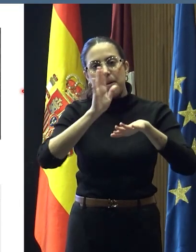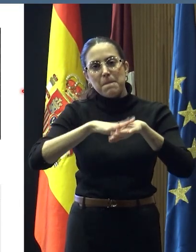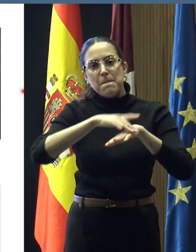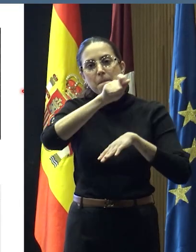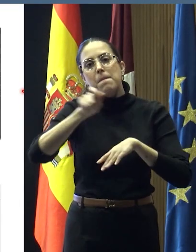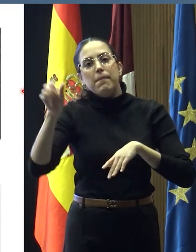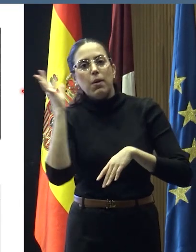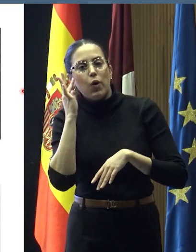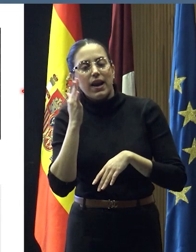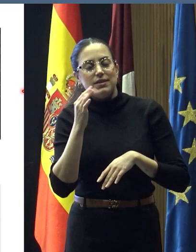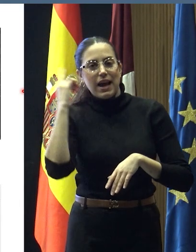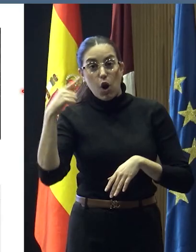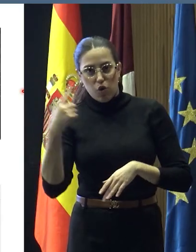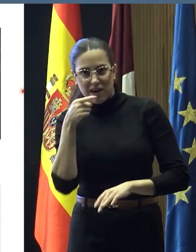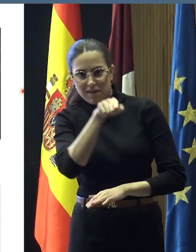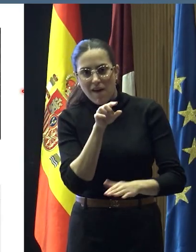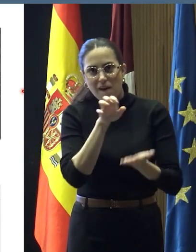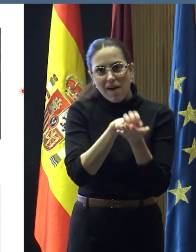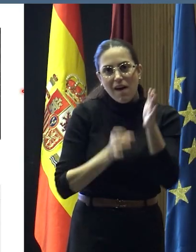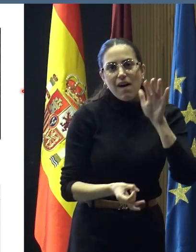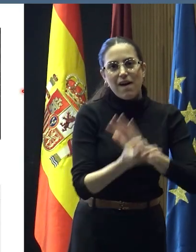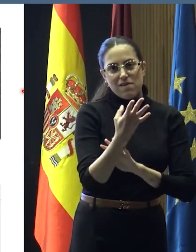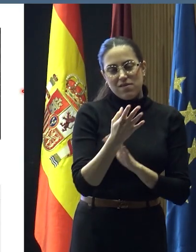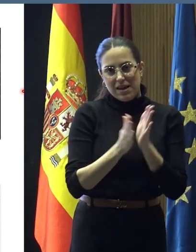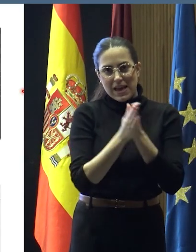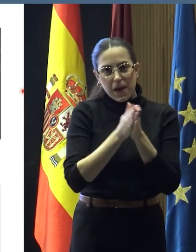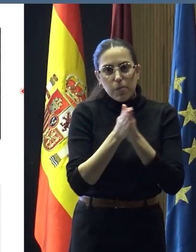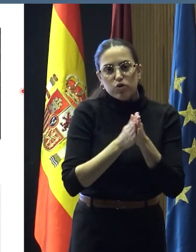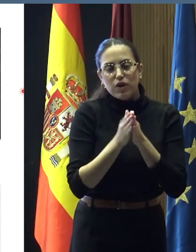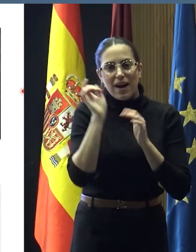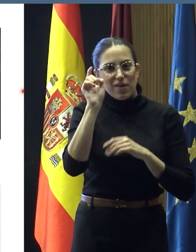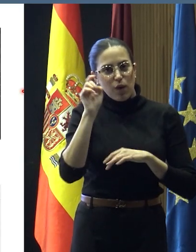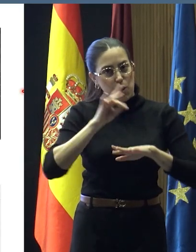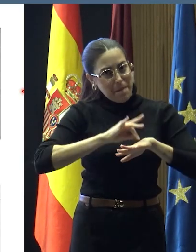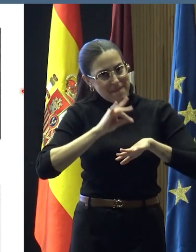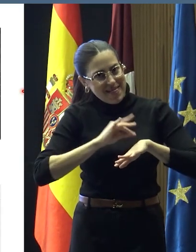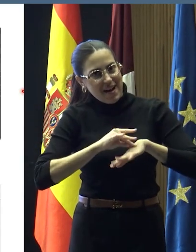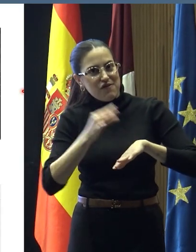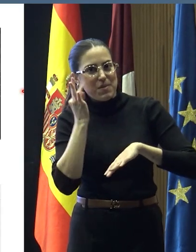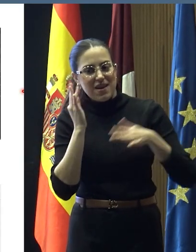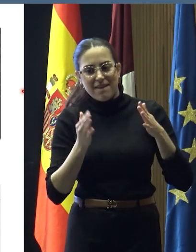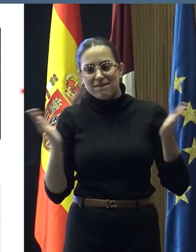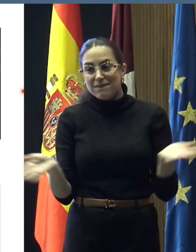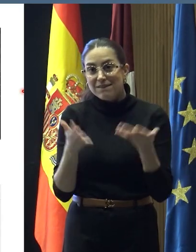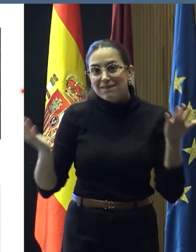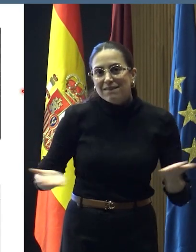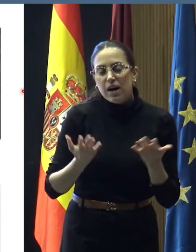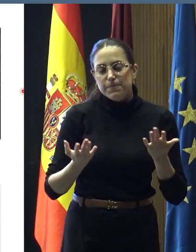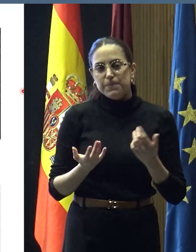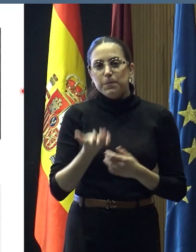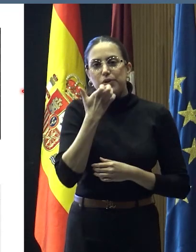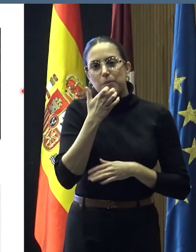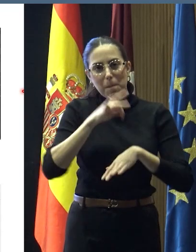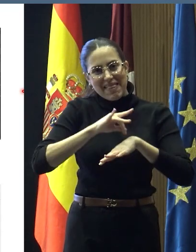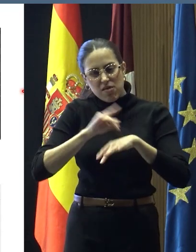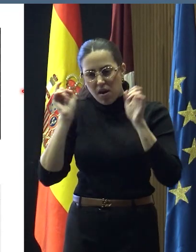en Londres, siendo la máxima impulsora de la educación médica femenina. Les enseñaba